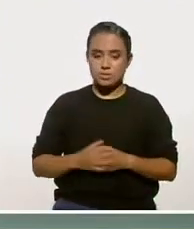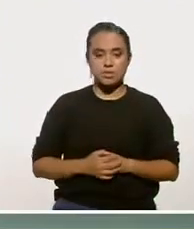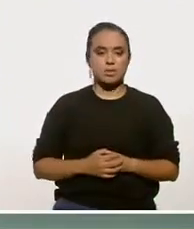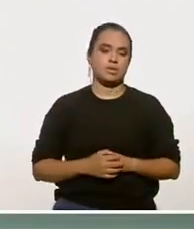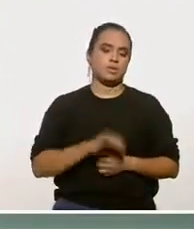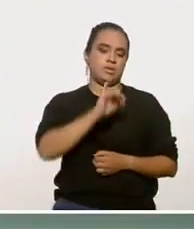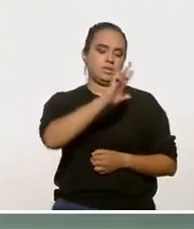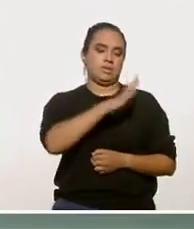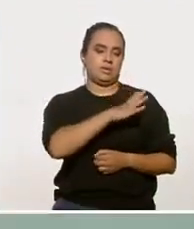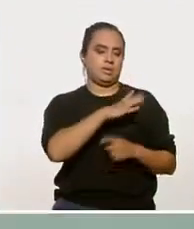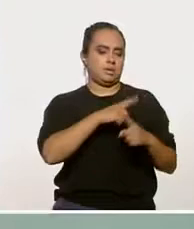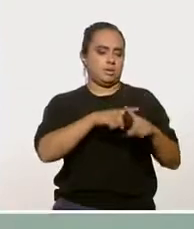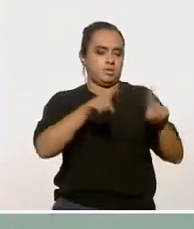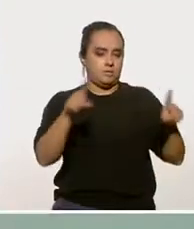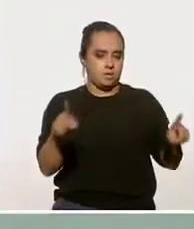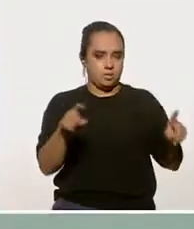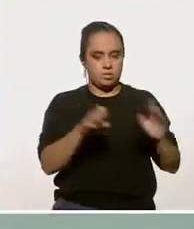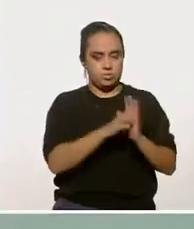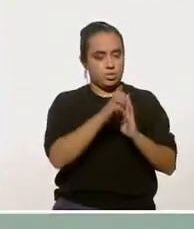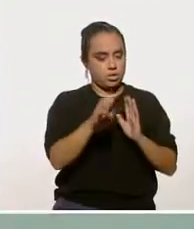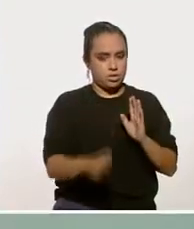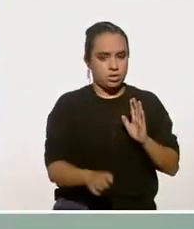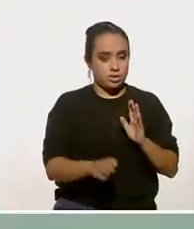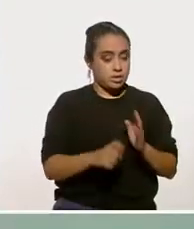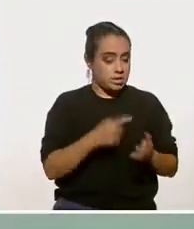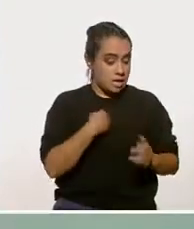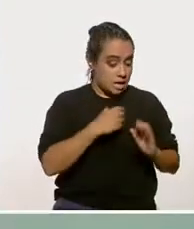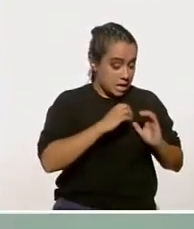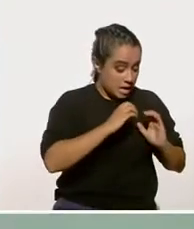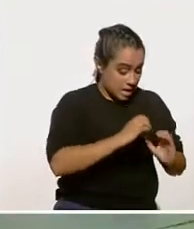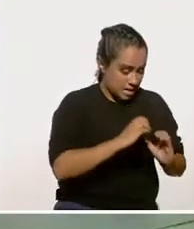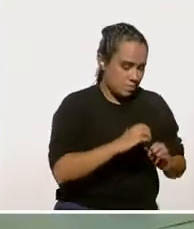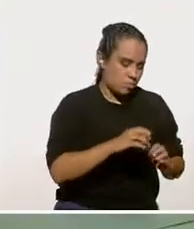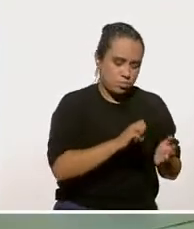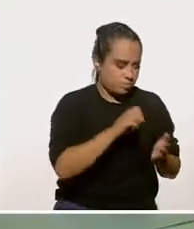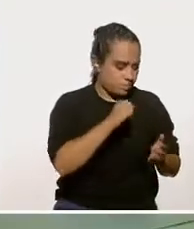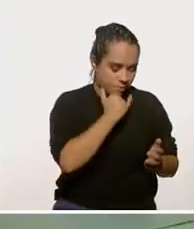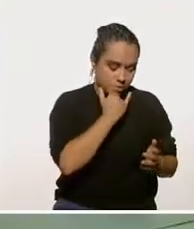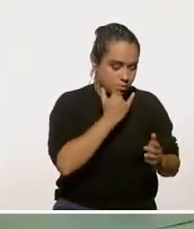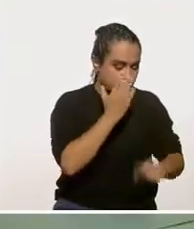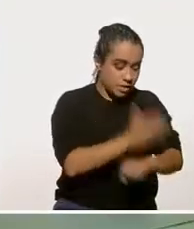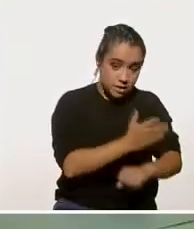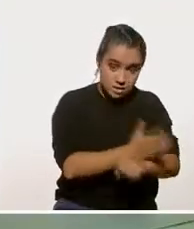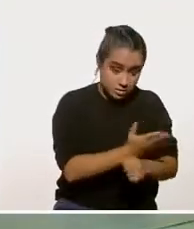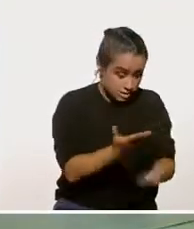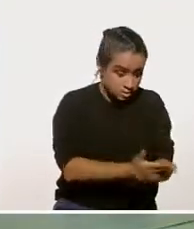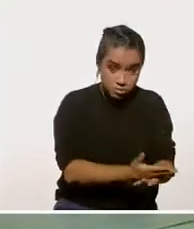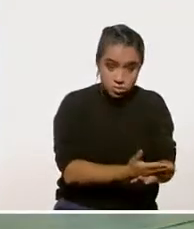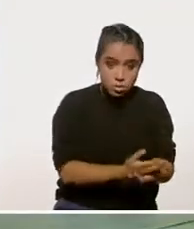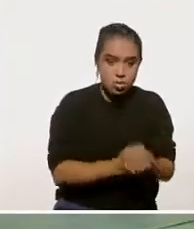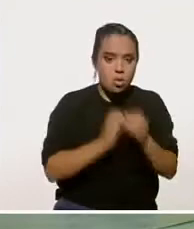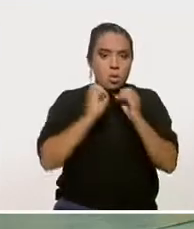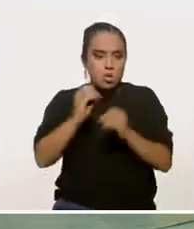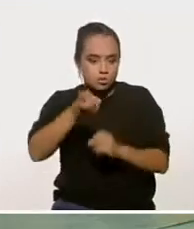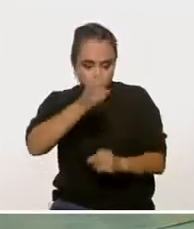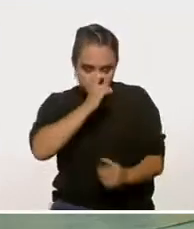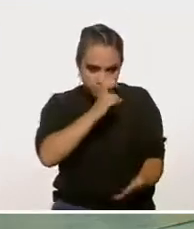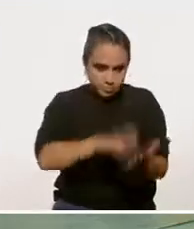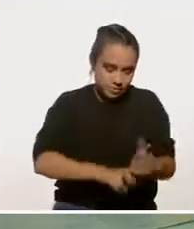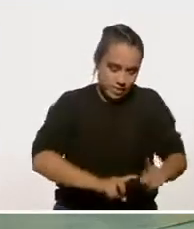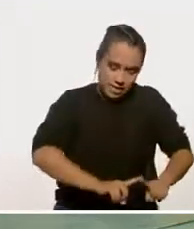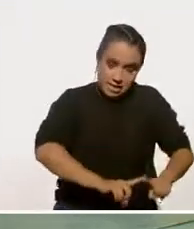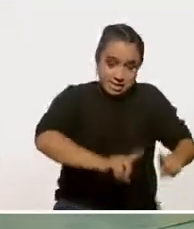una diferencia entre que no haya castigos físicos y que no haya disciplina. O sea, son